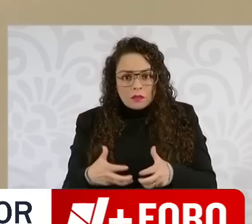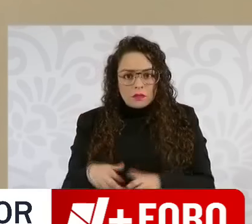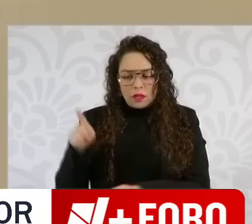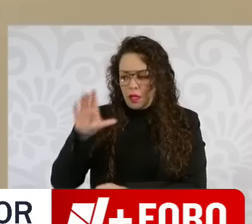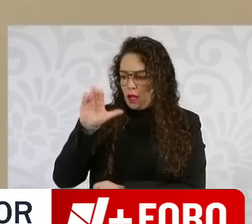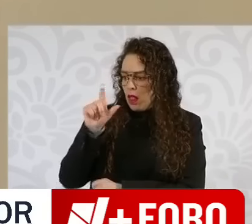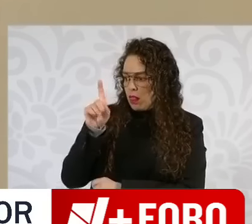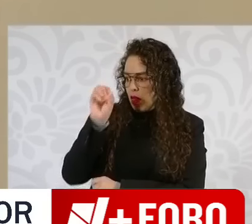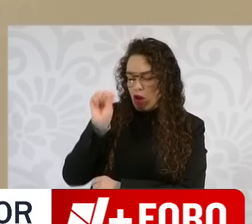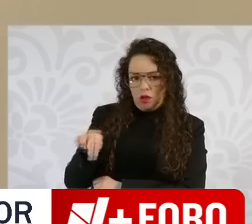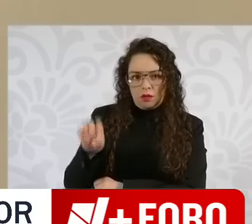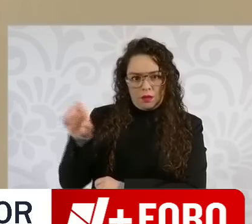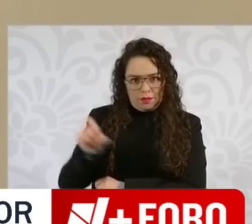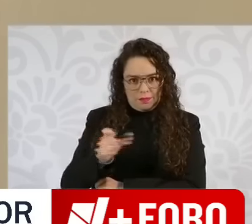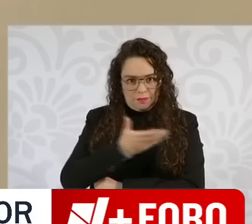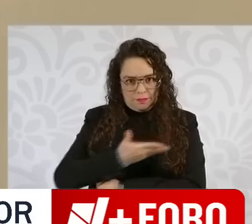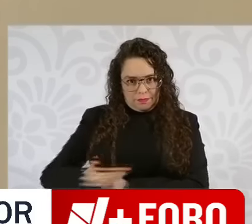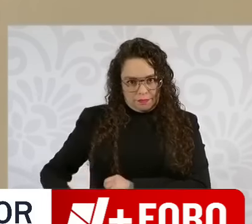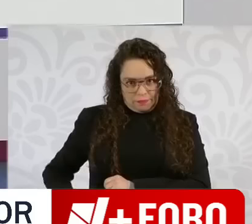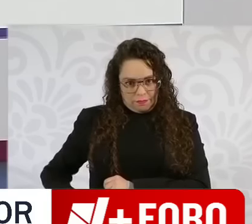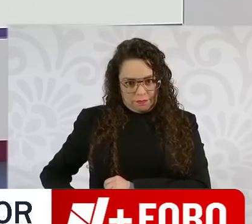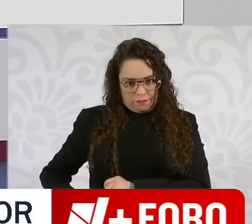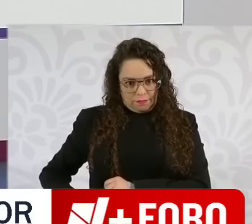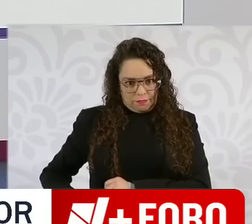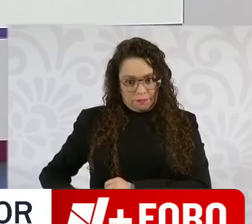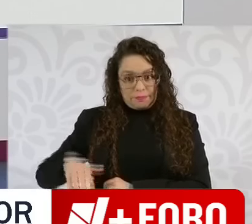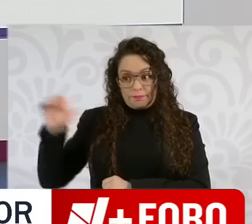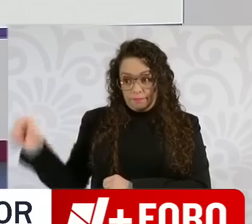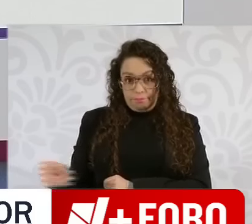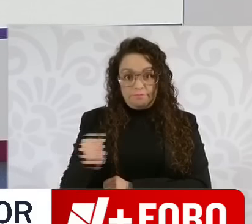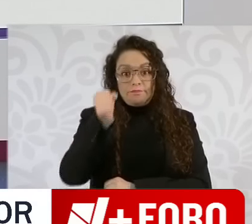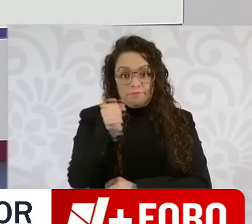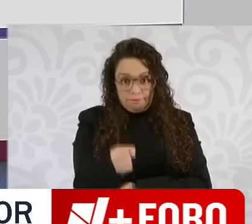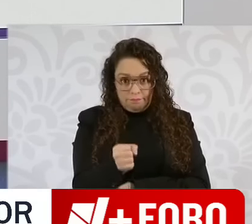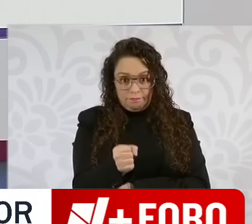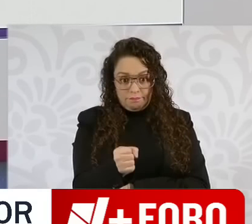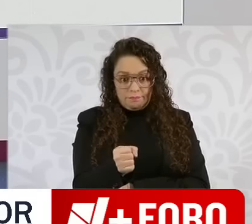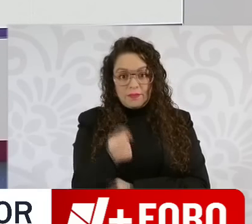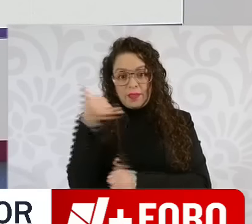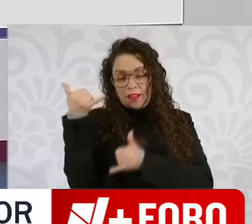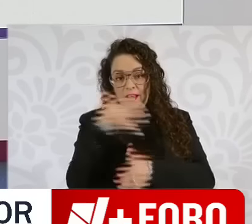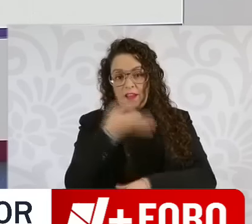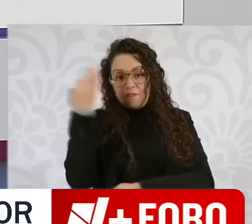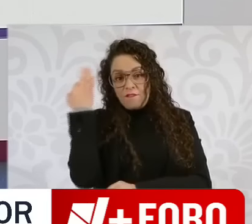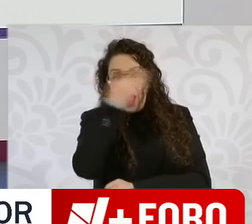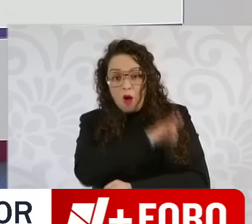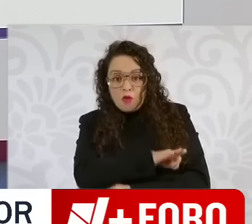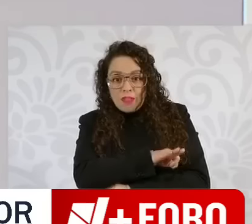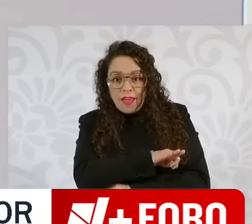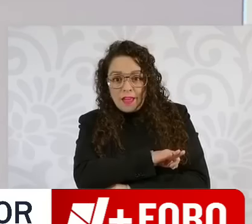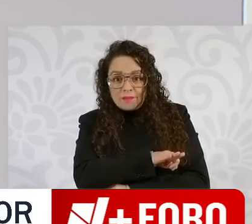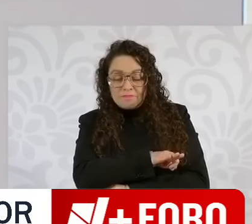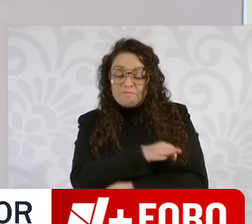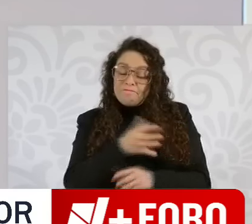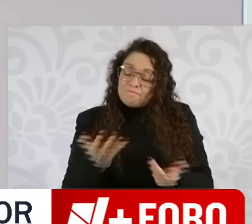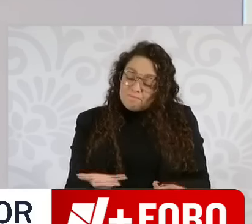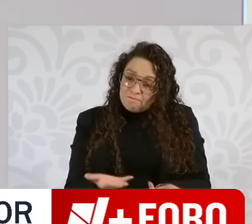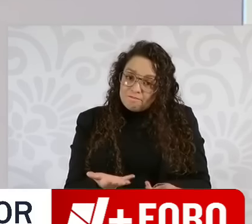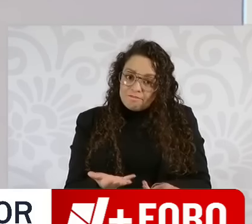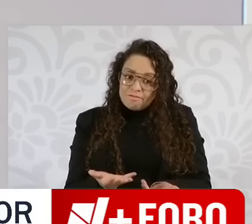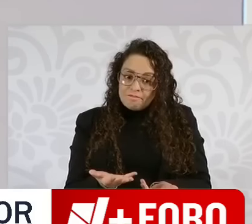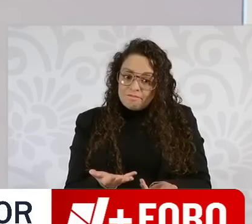dice ella, vamos a dar seguimiento a esto. Dice, hay muchas investigaciones contra García Luna por parte de la Fiscalía. De hecho, nos las iba a mostrar